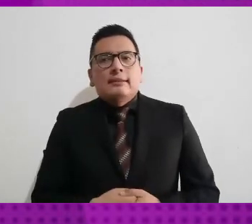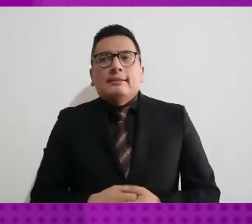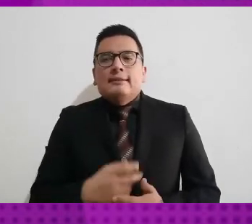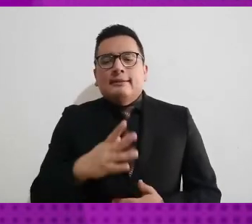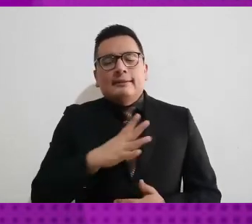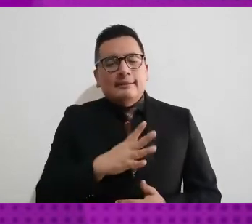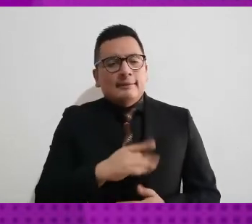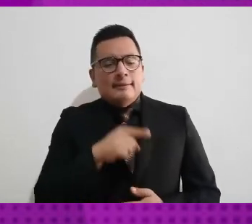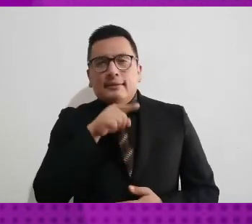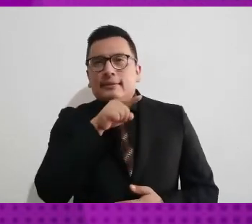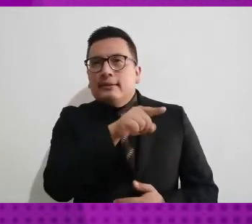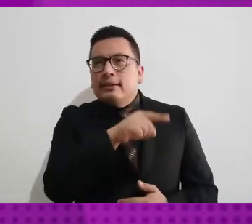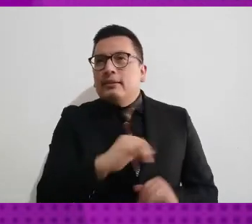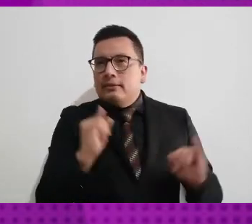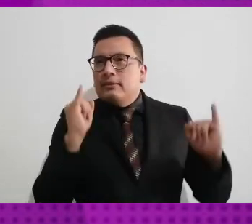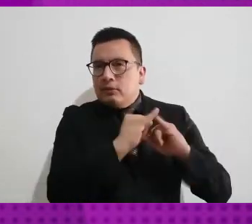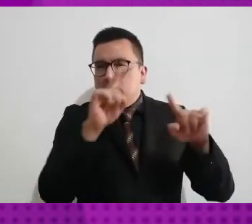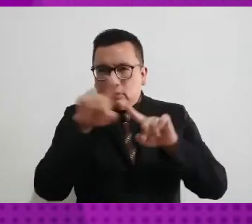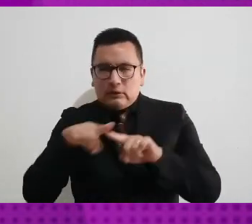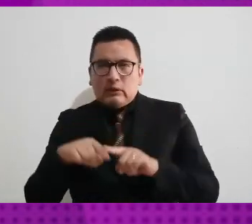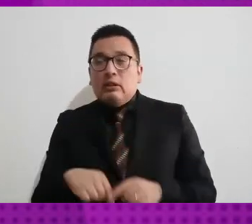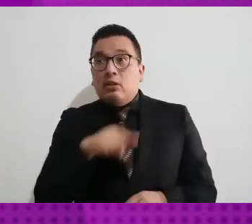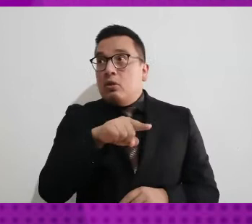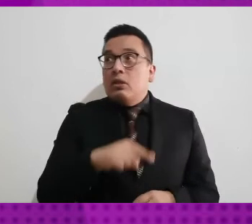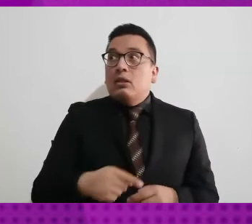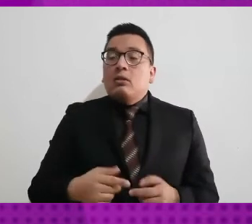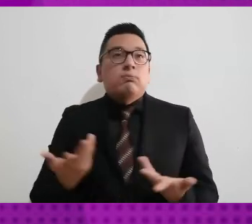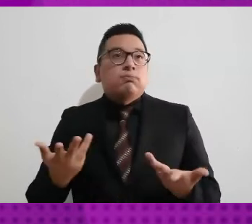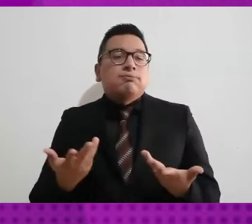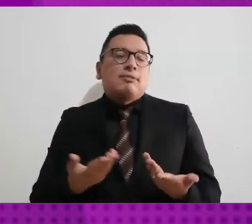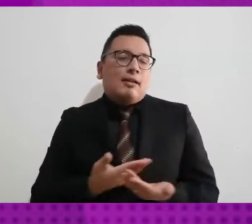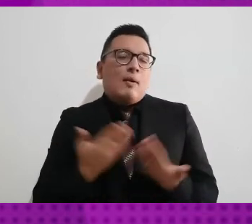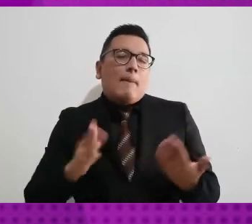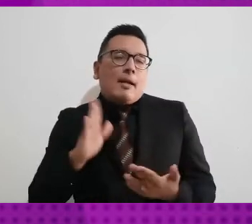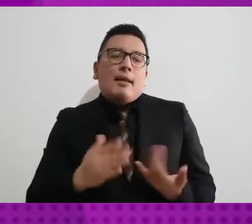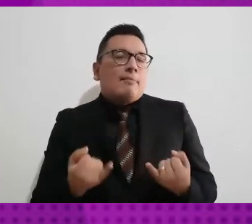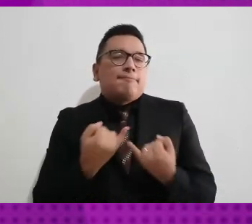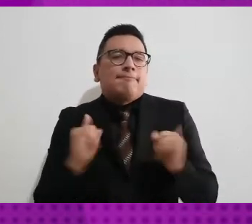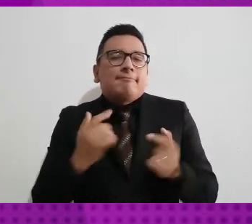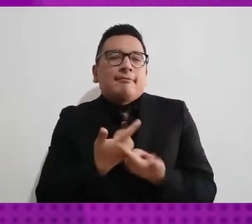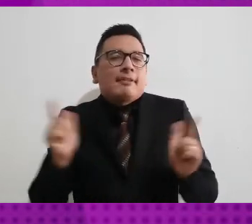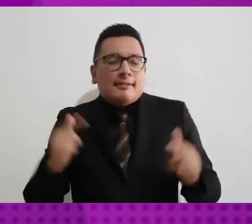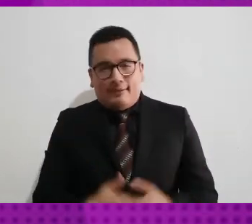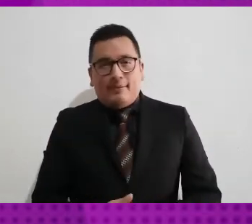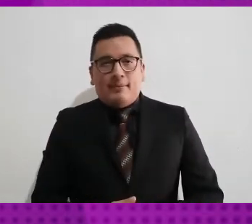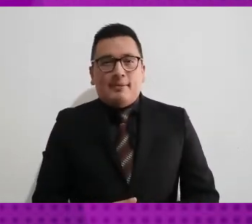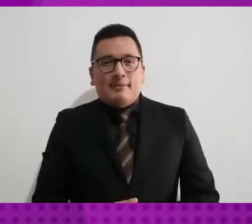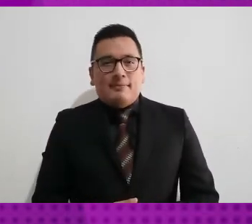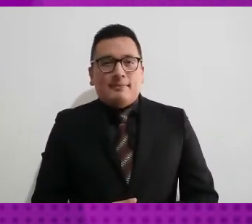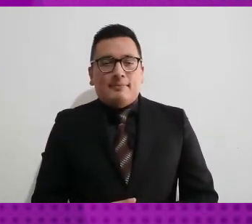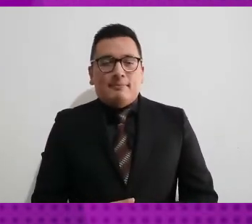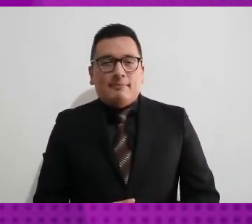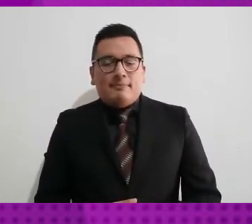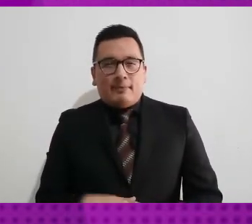de imparcialidad e independencia de los institutos electorales locales. Y voy a dar una evidencia de cómo se acredita ello.